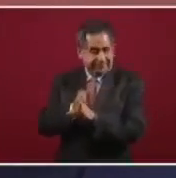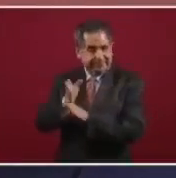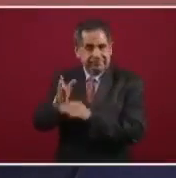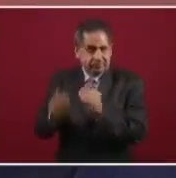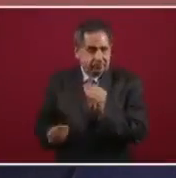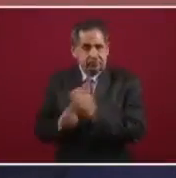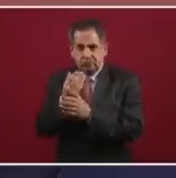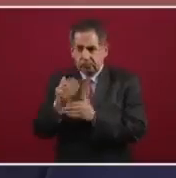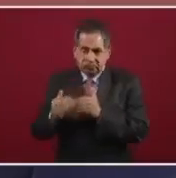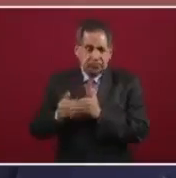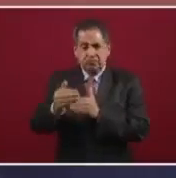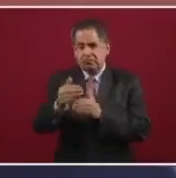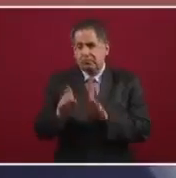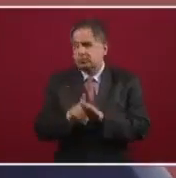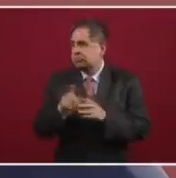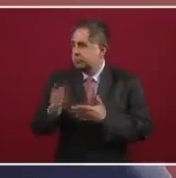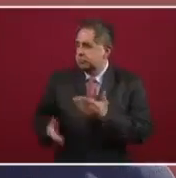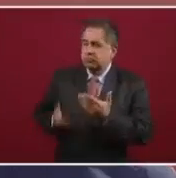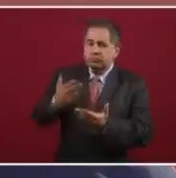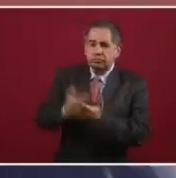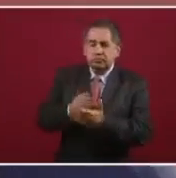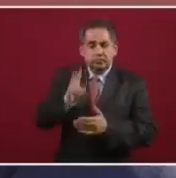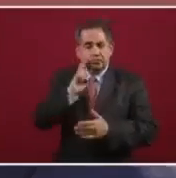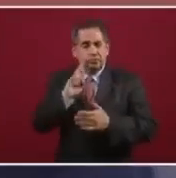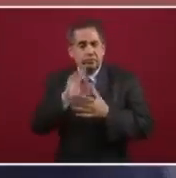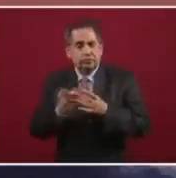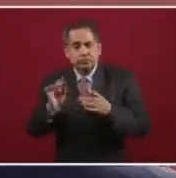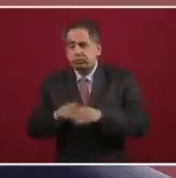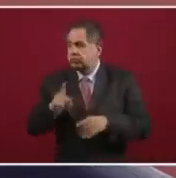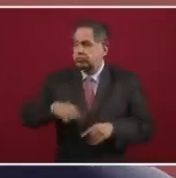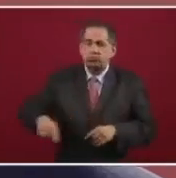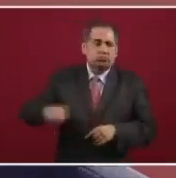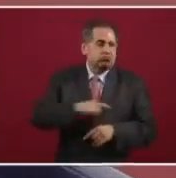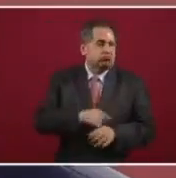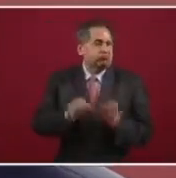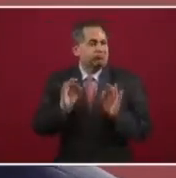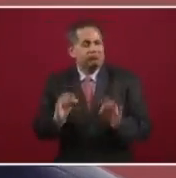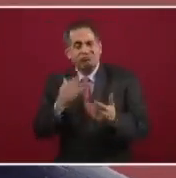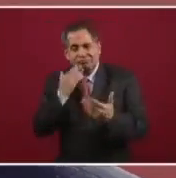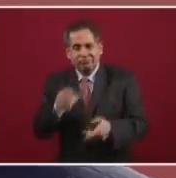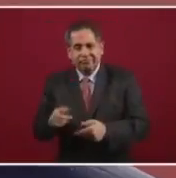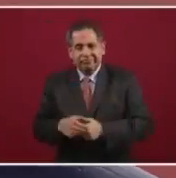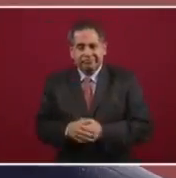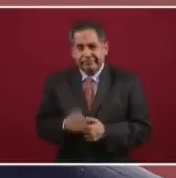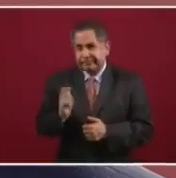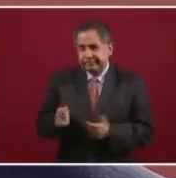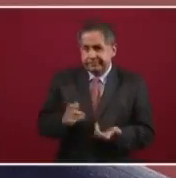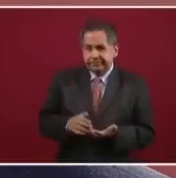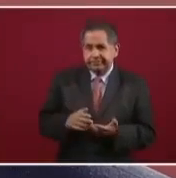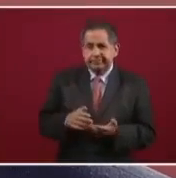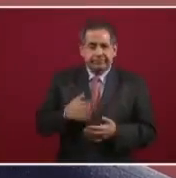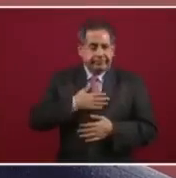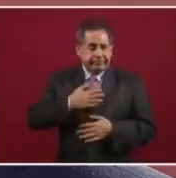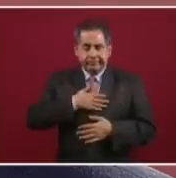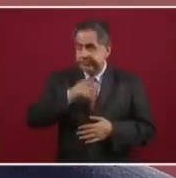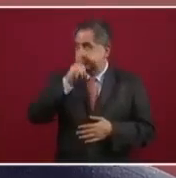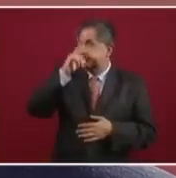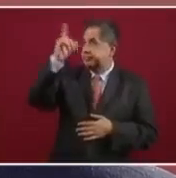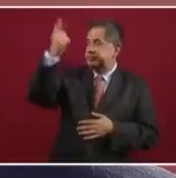que procurar el bienestar del alma, no solo el bienestar